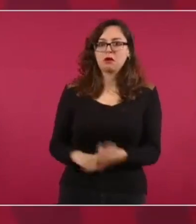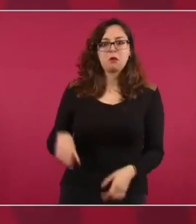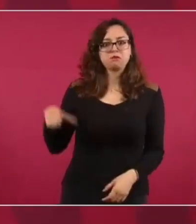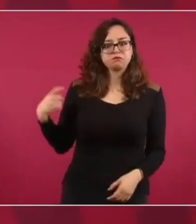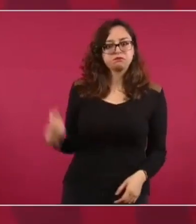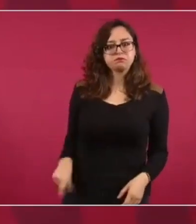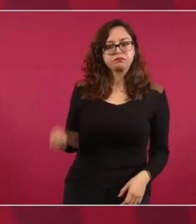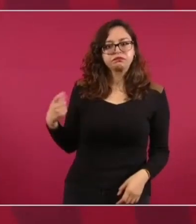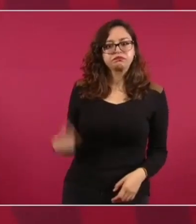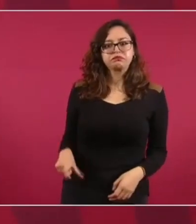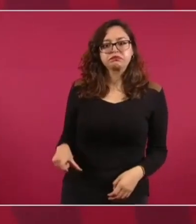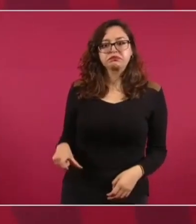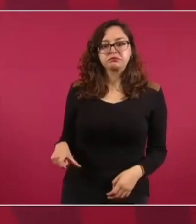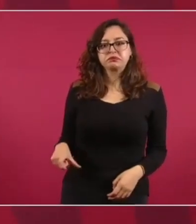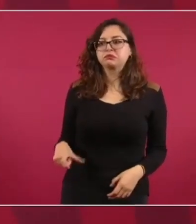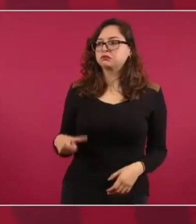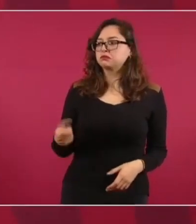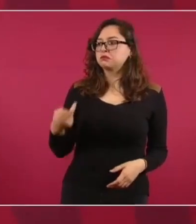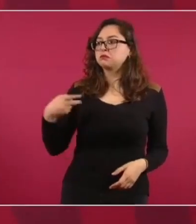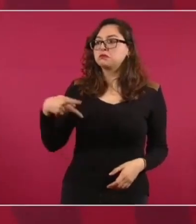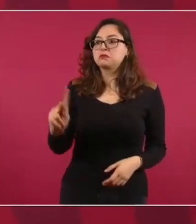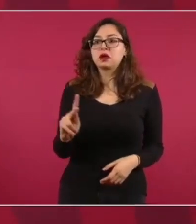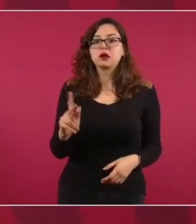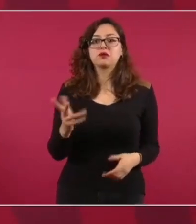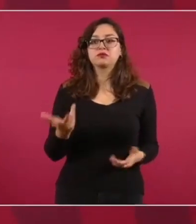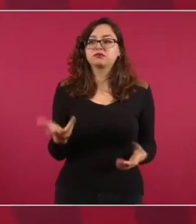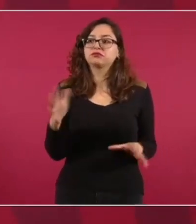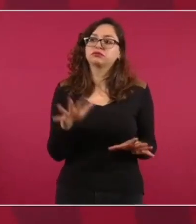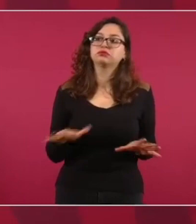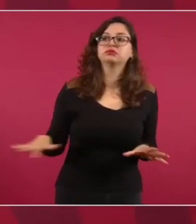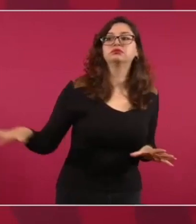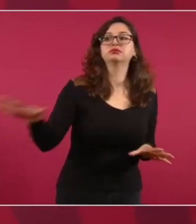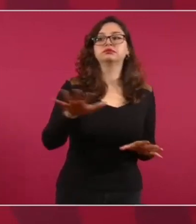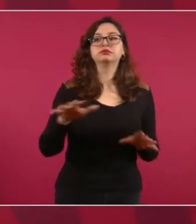en lo relacionado con lo social.